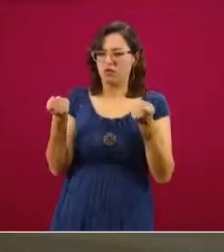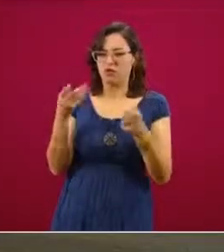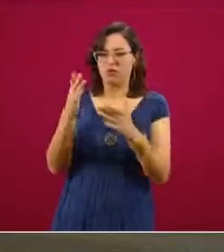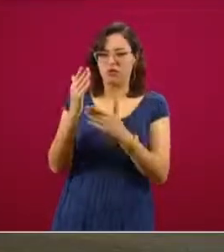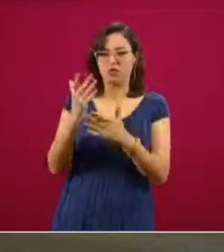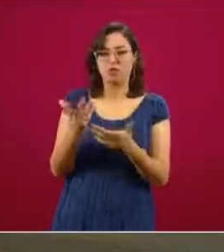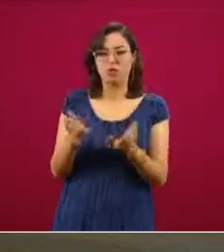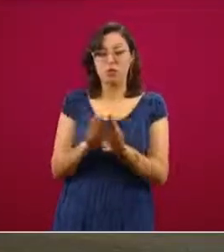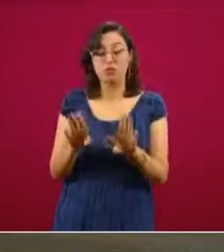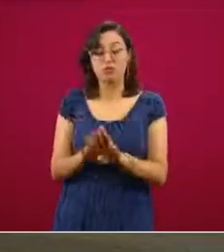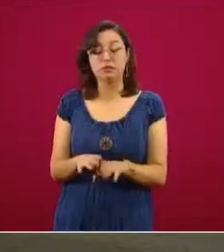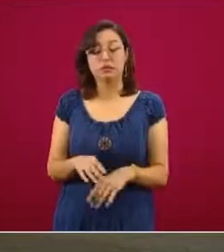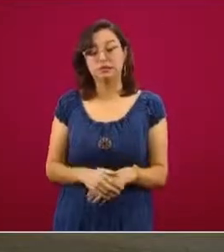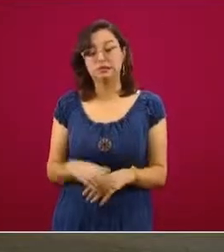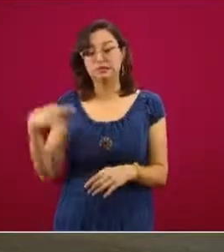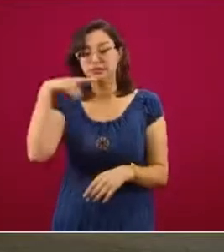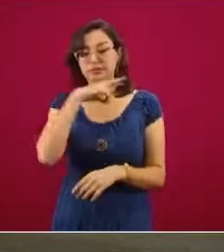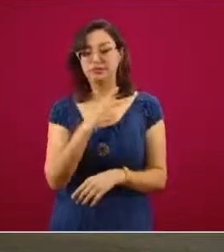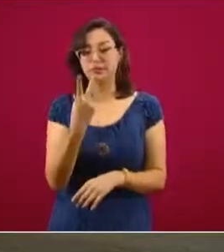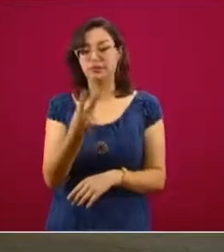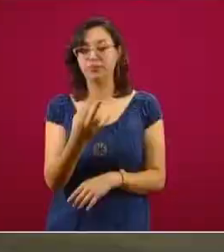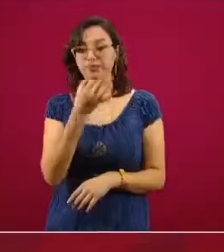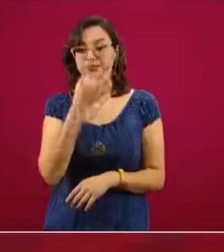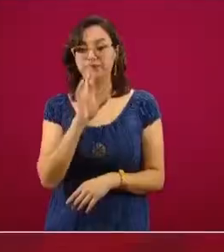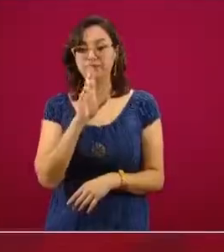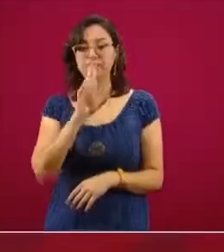deja 2 minutos para responderle.